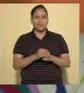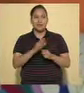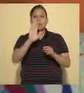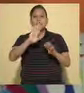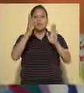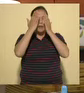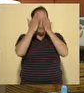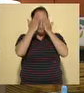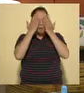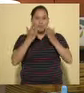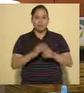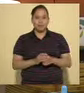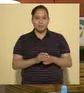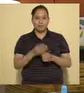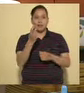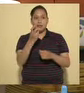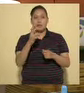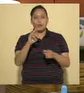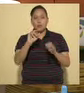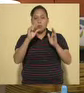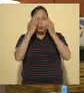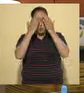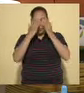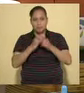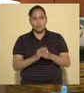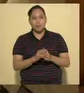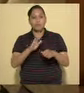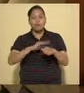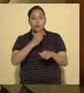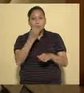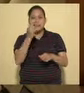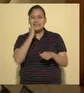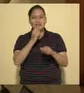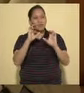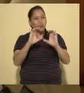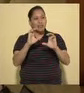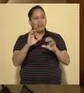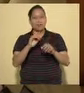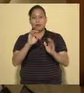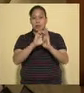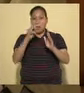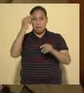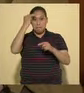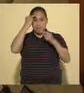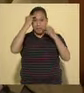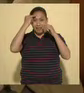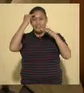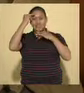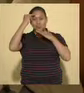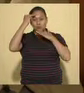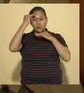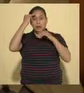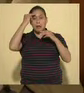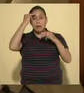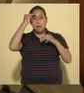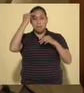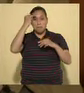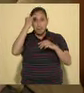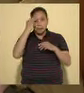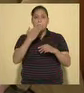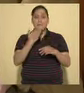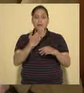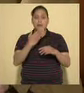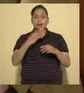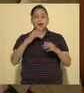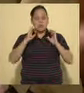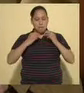ciego, ¿no? No lo ves, perfecto. Por eso, mucho cuidado. Si tu mente está bien, tu vida está bien. Pero